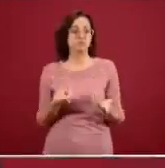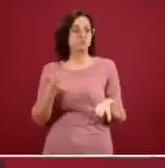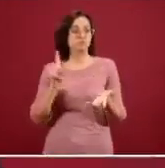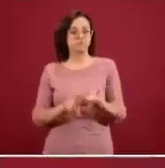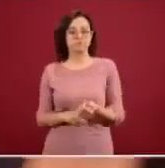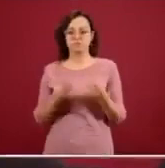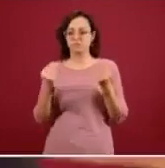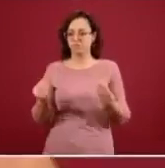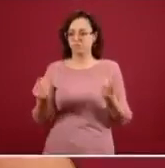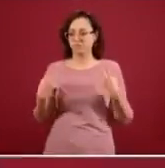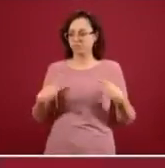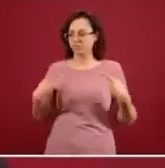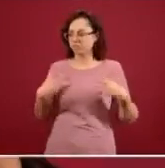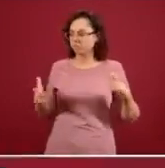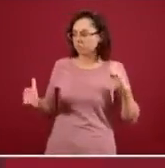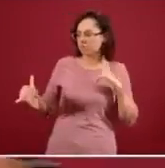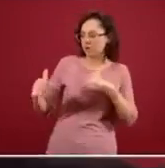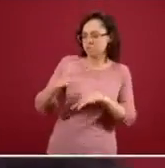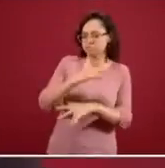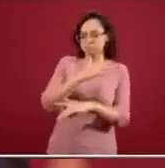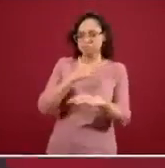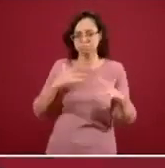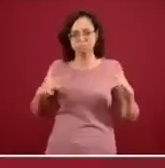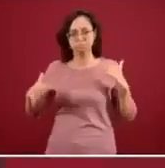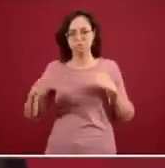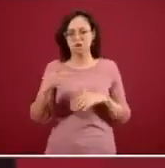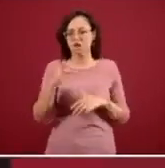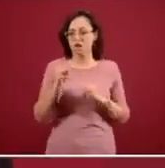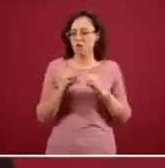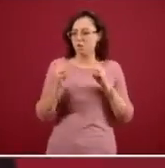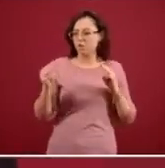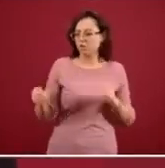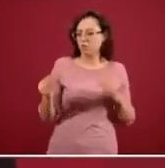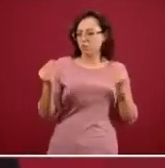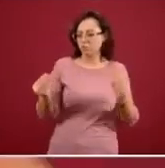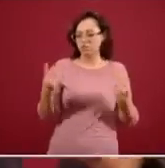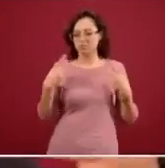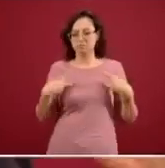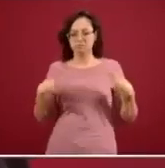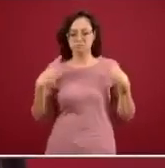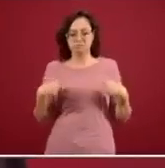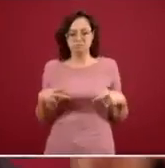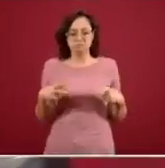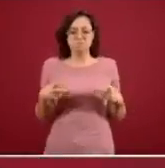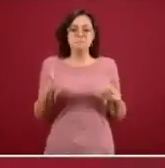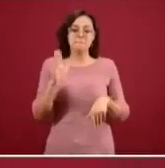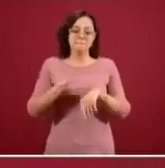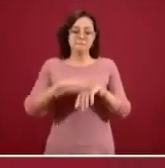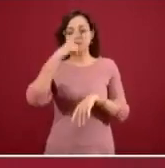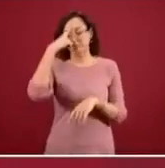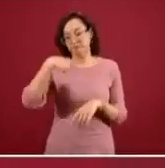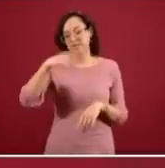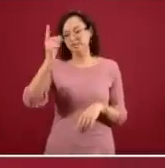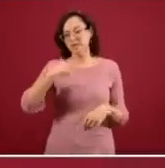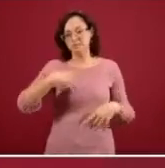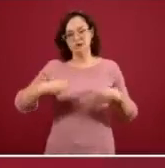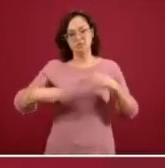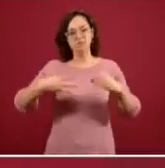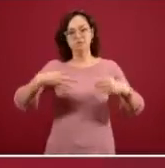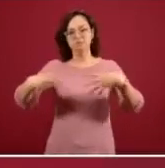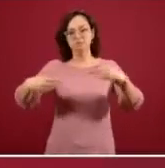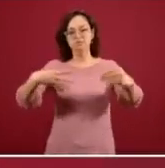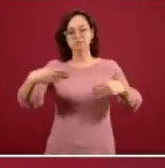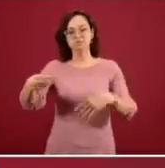población es más densa, es decir, hay más gente por kilómetro cuadrado, es más fácil que haya contagios,